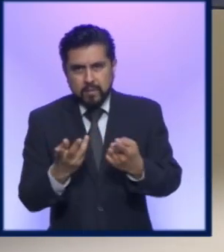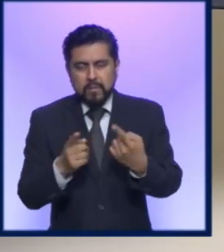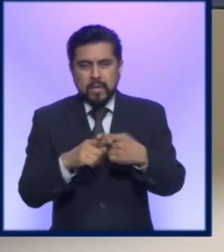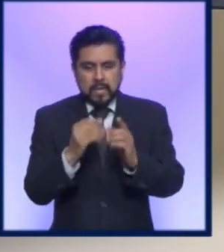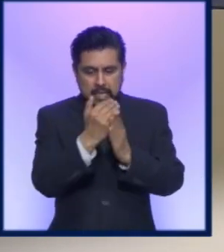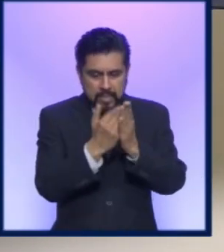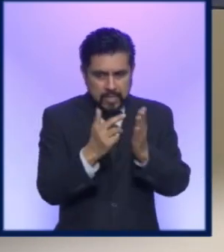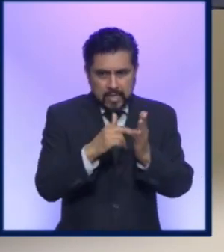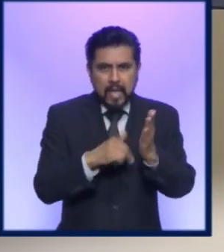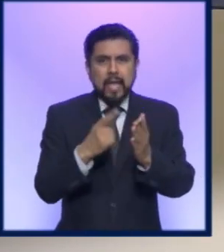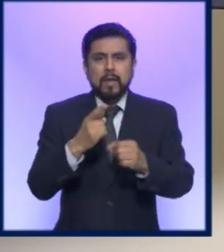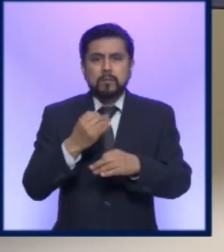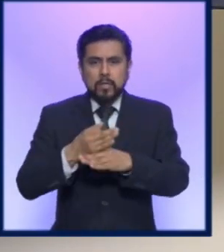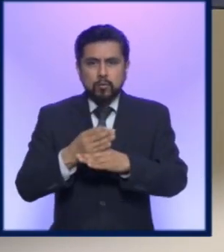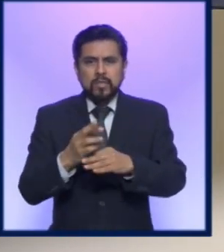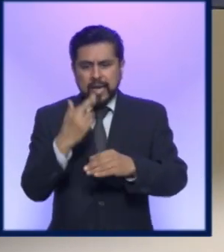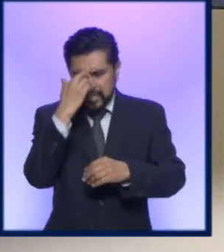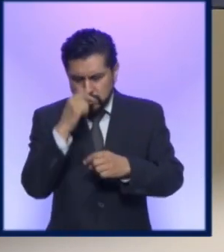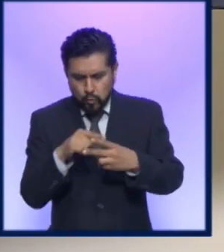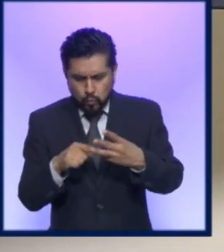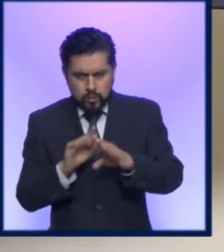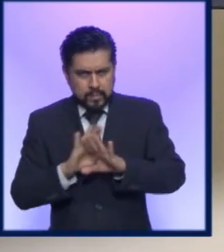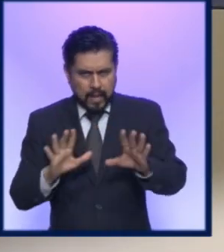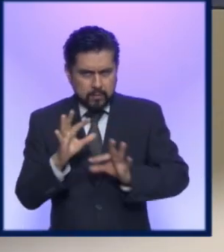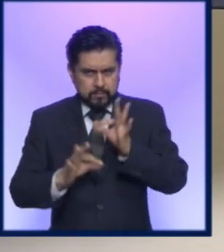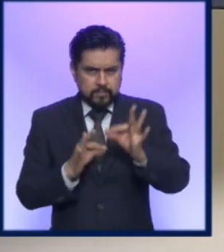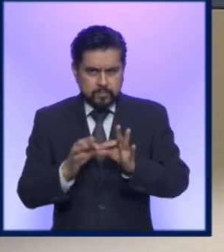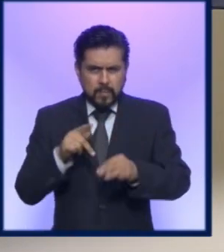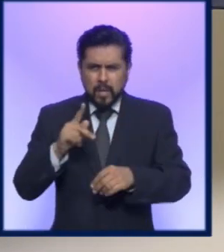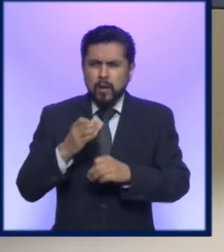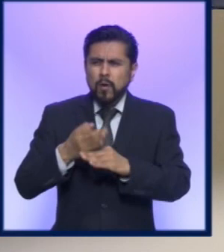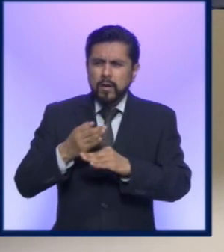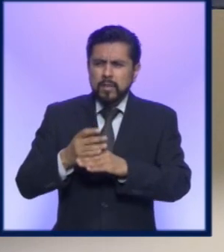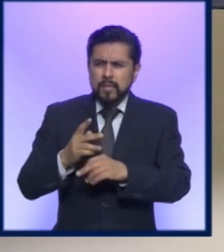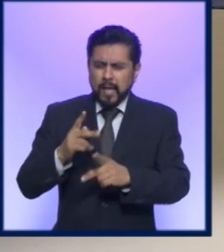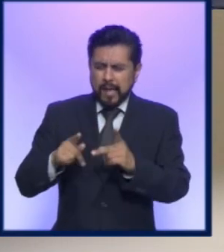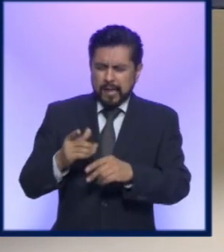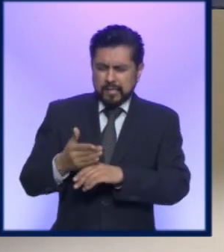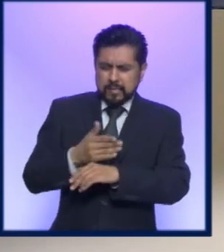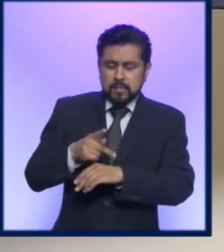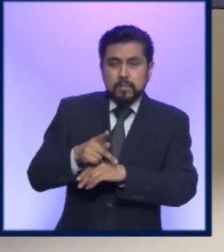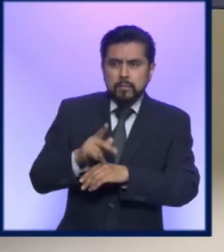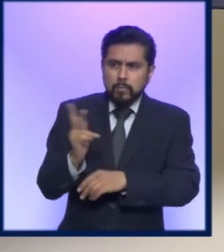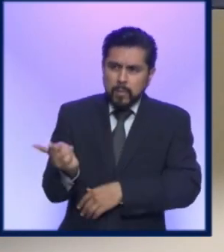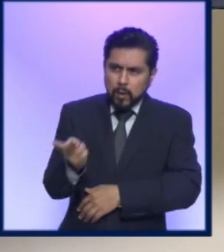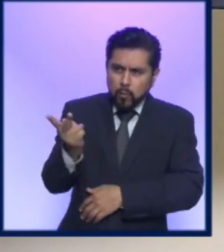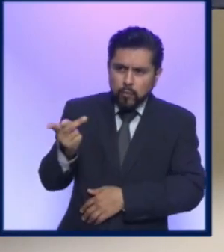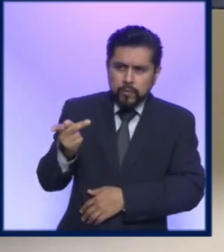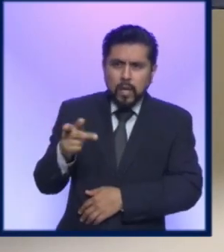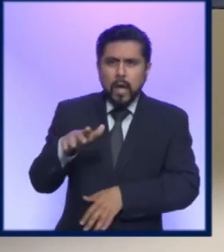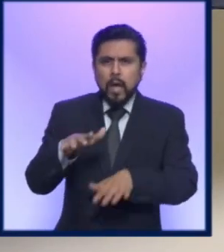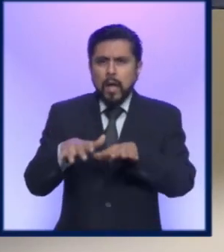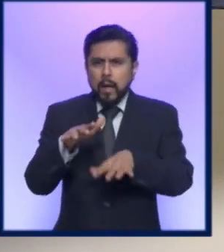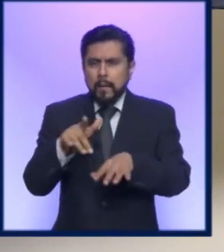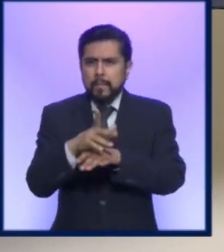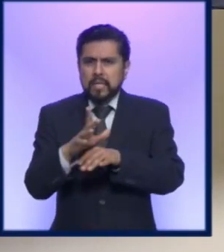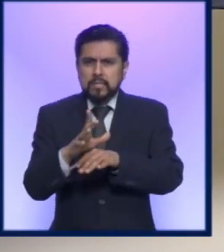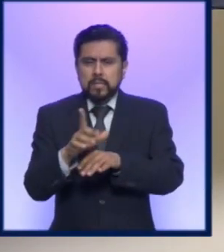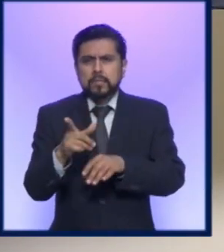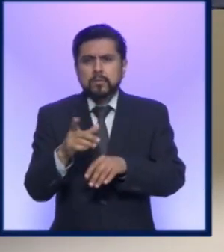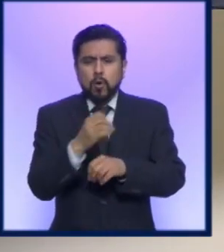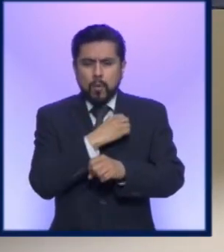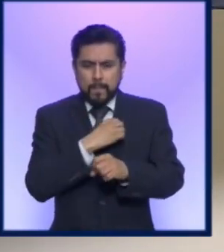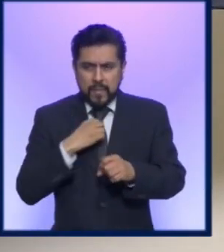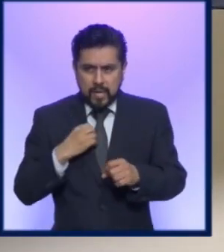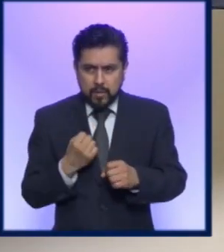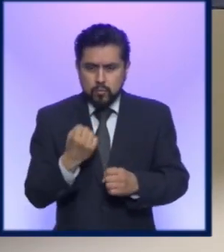poquitito de tiempo antes de irnos a la pausa eh preguntarte hay obligaciones que sí comparten que sí